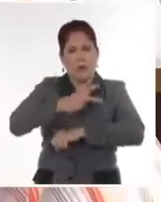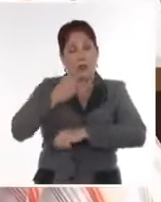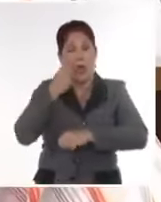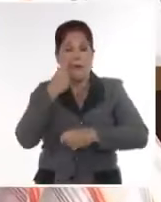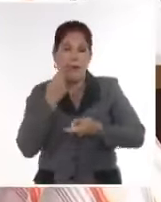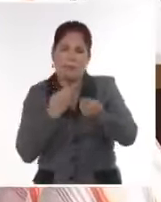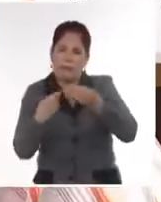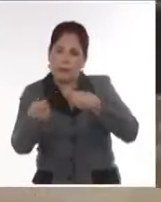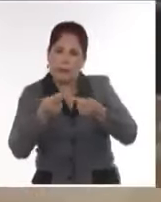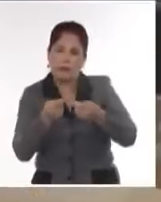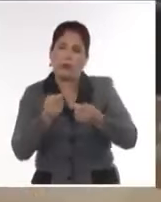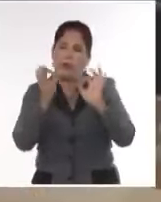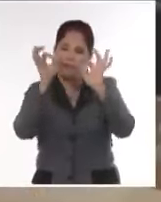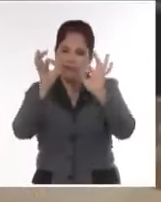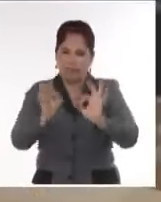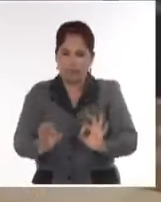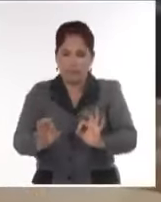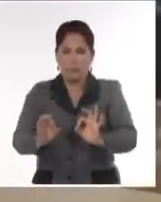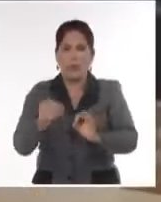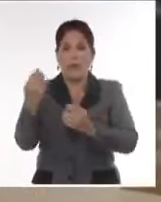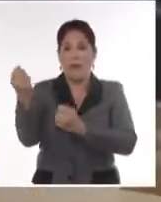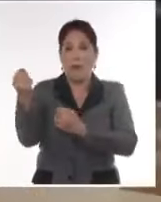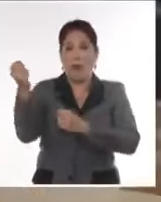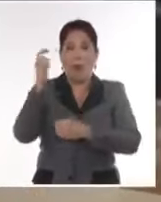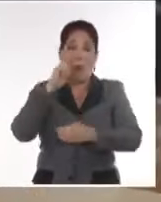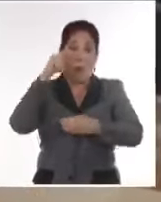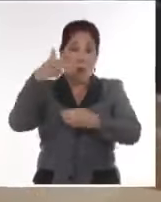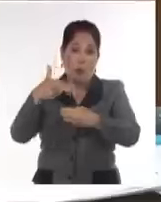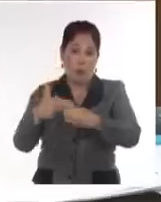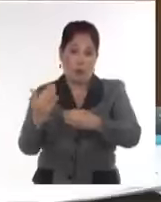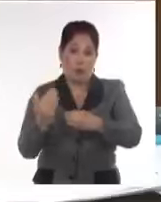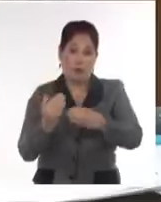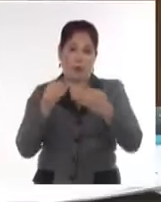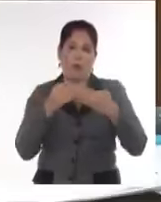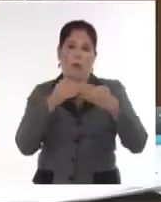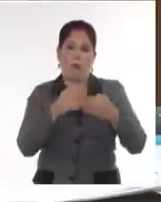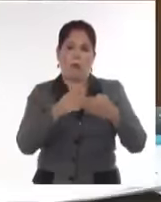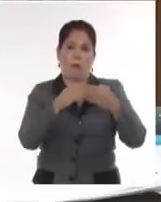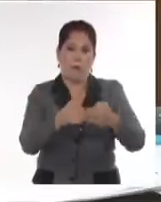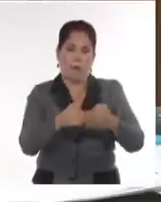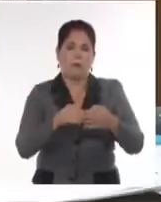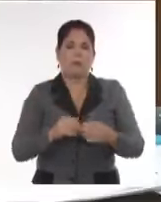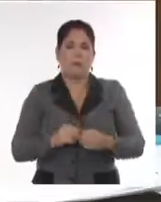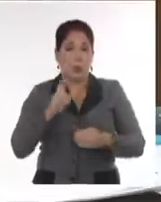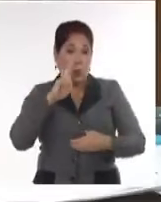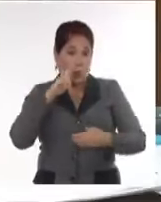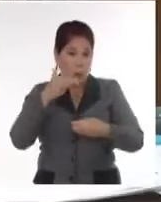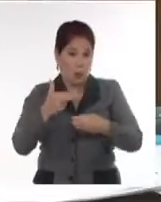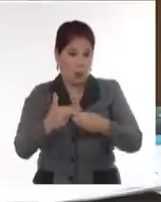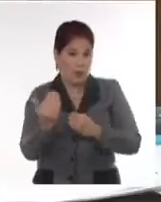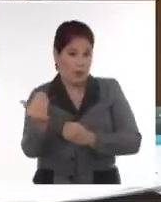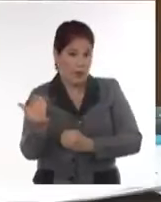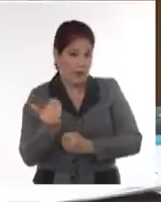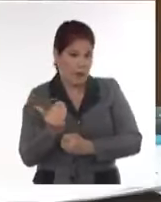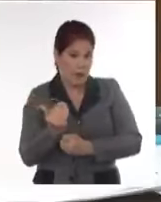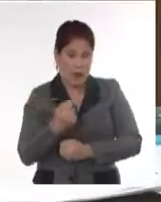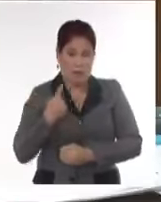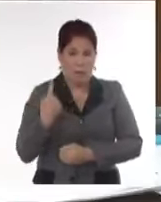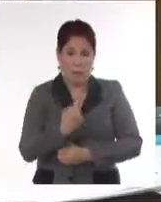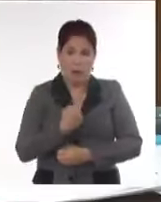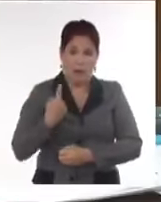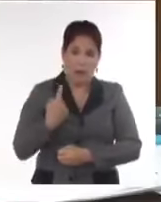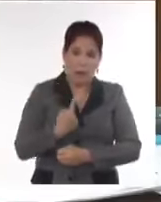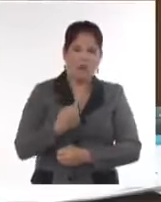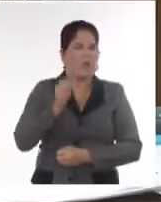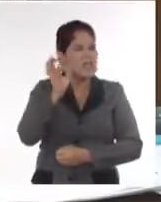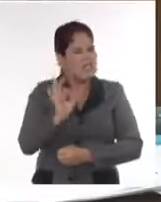para concretar suministros de combustibles a Cuba. Todo este combustible que está llegando ha sido uno